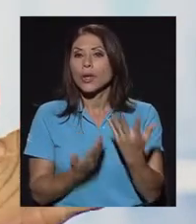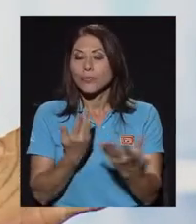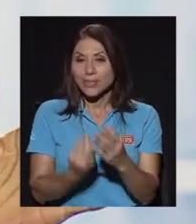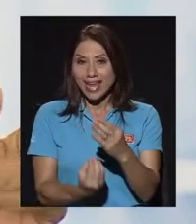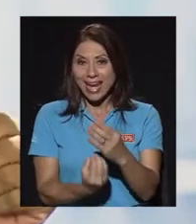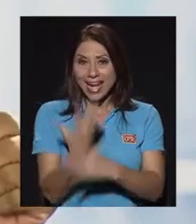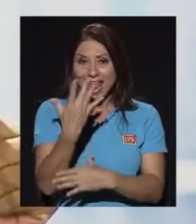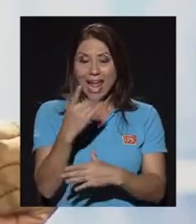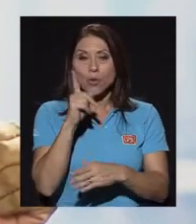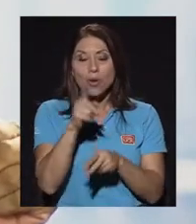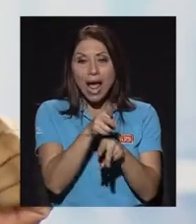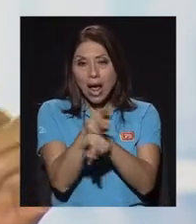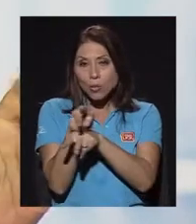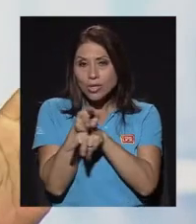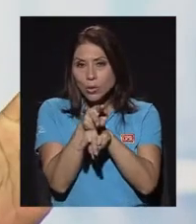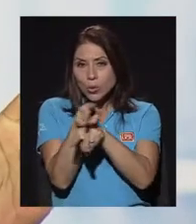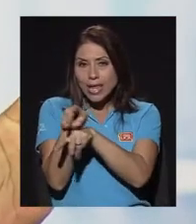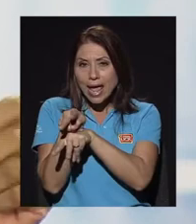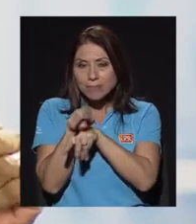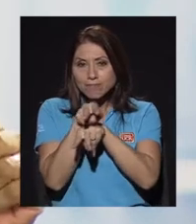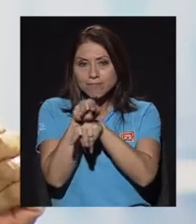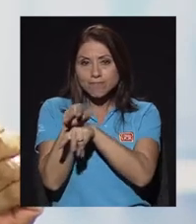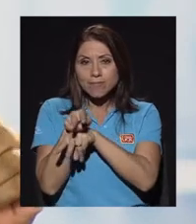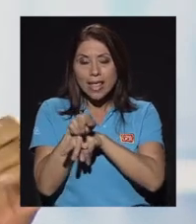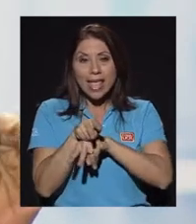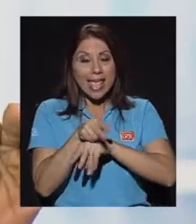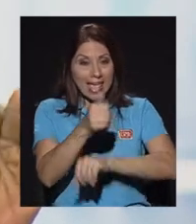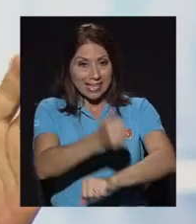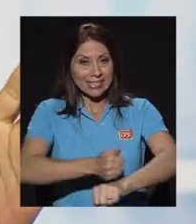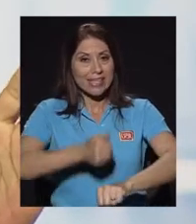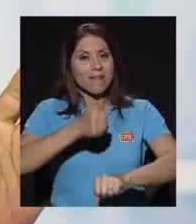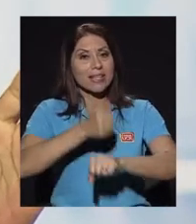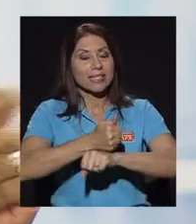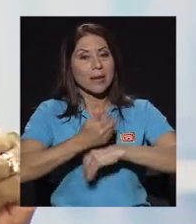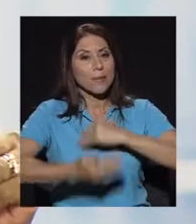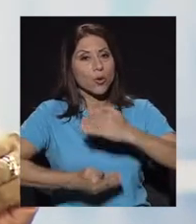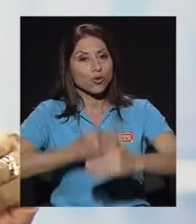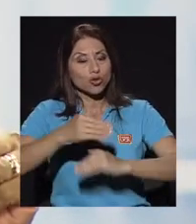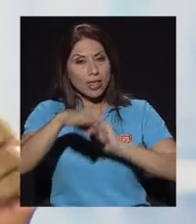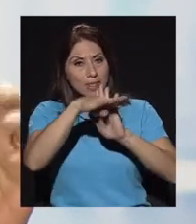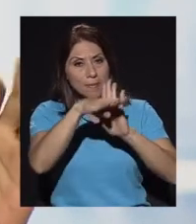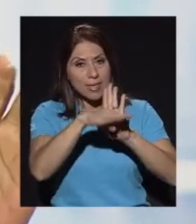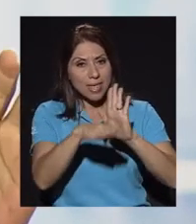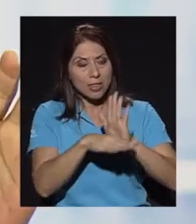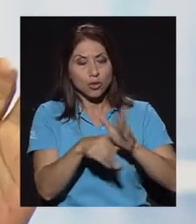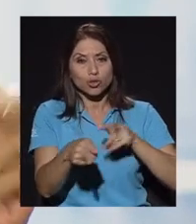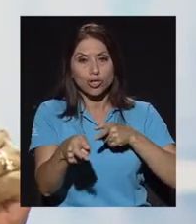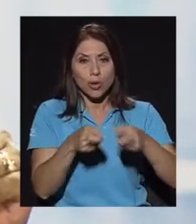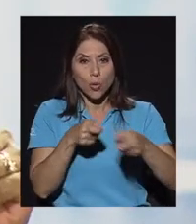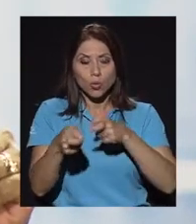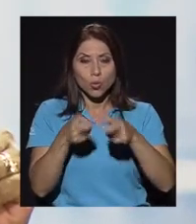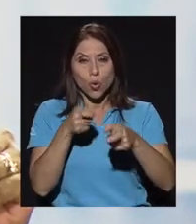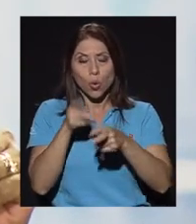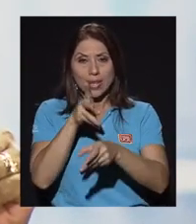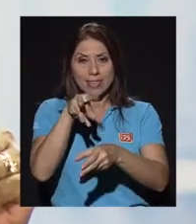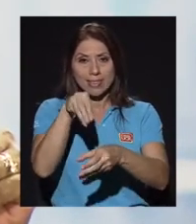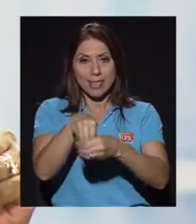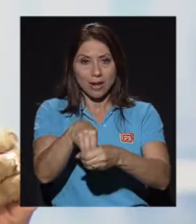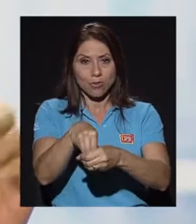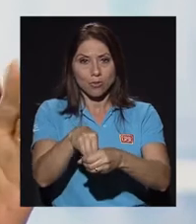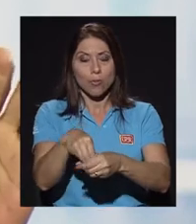crear una auditoría, establecer los procedimientos claros y precisos de controles